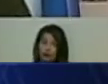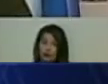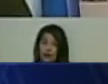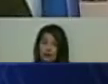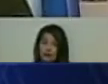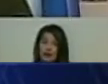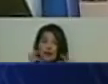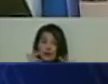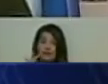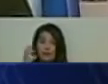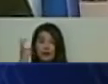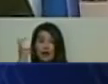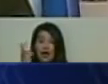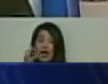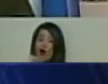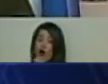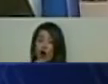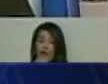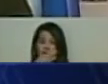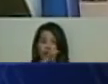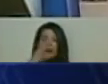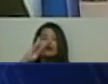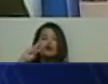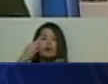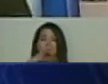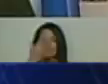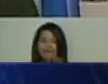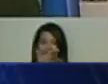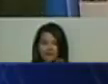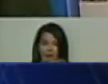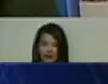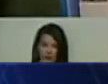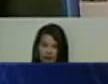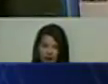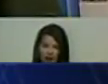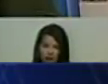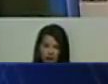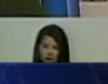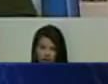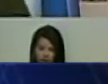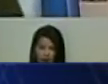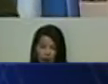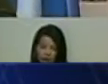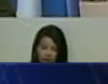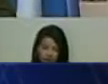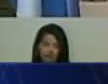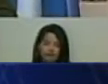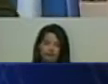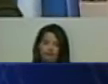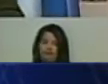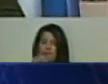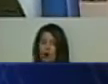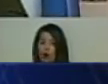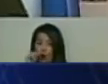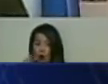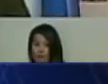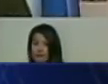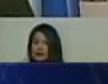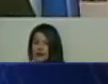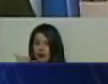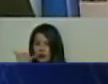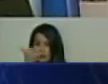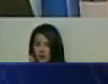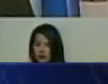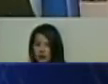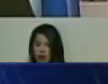el código de investigación que hemos aperturado, aparece que este ciudadano realizó varios llamados a